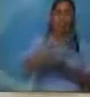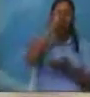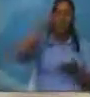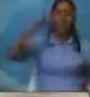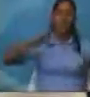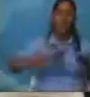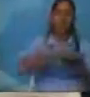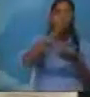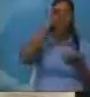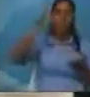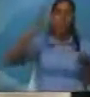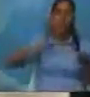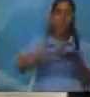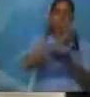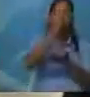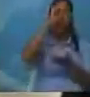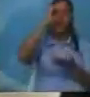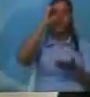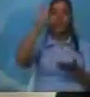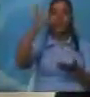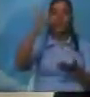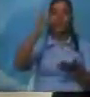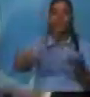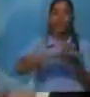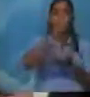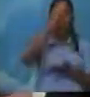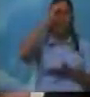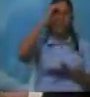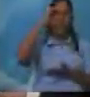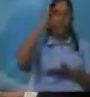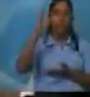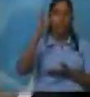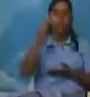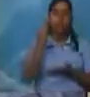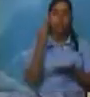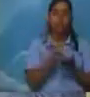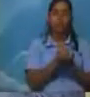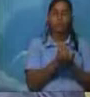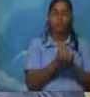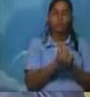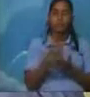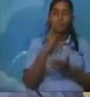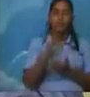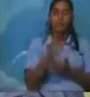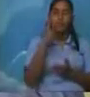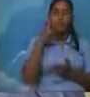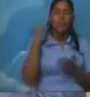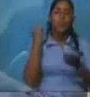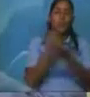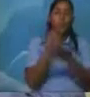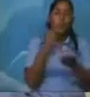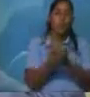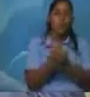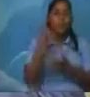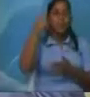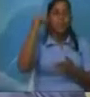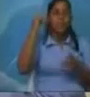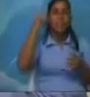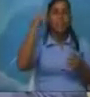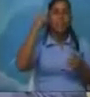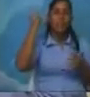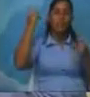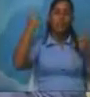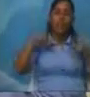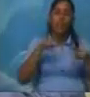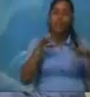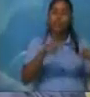a Dios Gloria a Dios Gloria a Dios gloria a Dios dice para probarte para saber lo